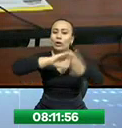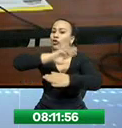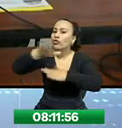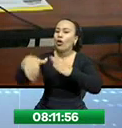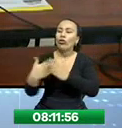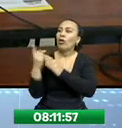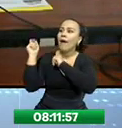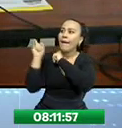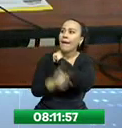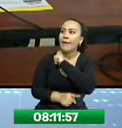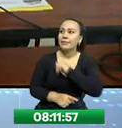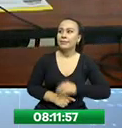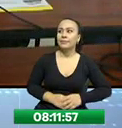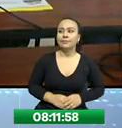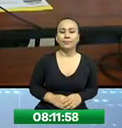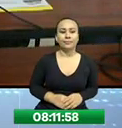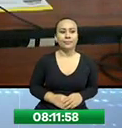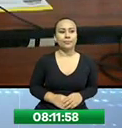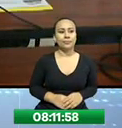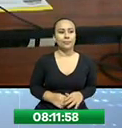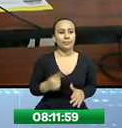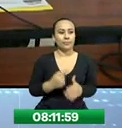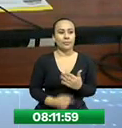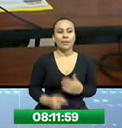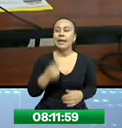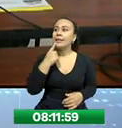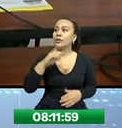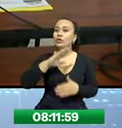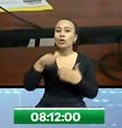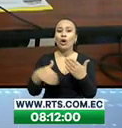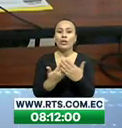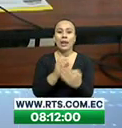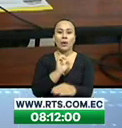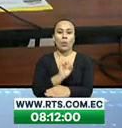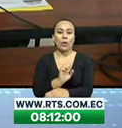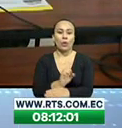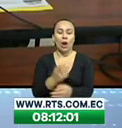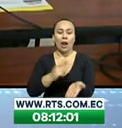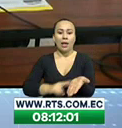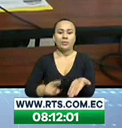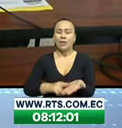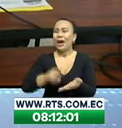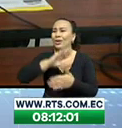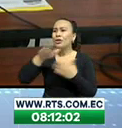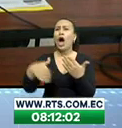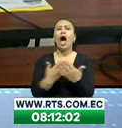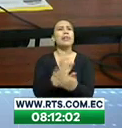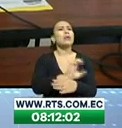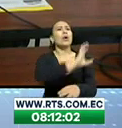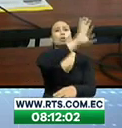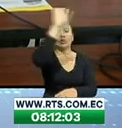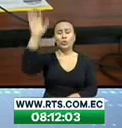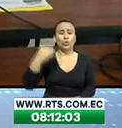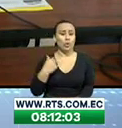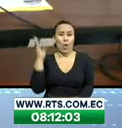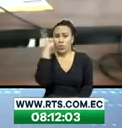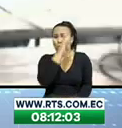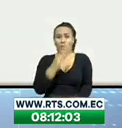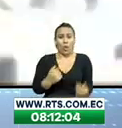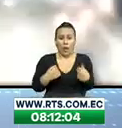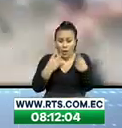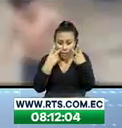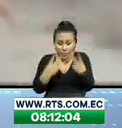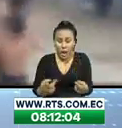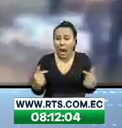cárcel. Qué barro, y que se dice, que se realice en todo el Ecuador. Yo no he visto esto. Yo no he visto eso nunca. Al menos no sea, por lo menos no